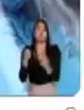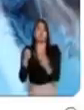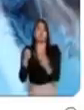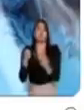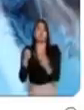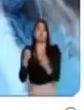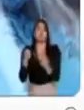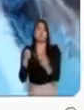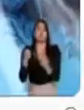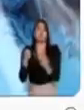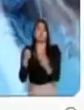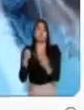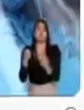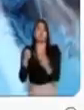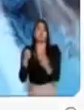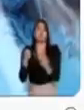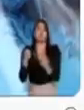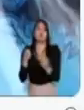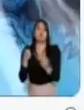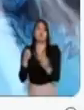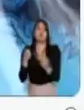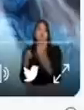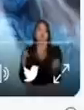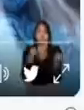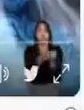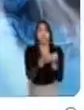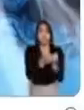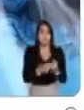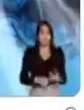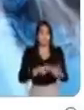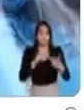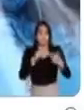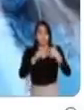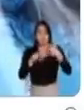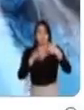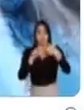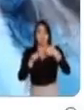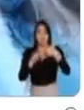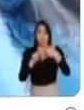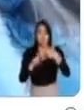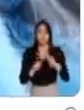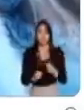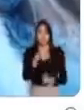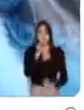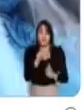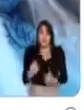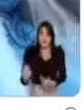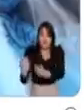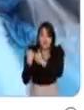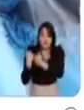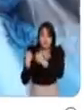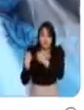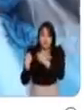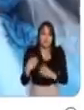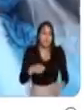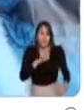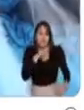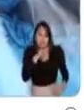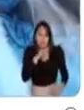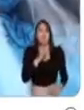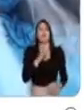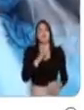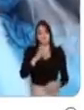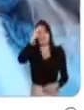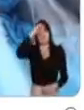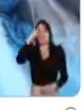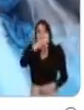hay más actores más actores que estamos conociendo los principales responsables son el ejército nacional sin